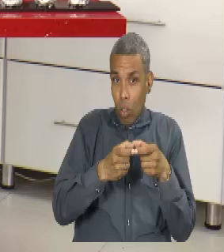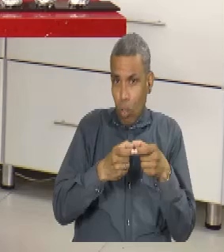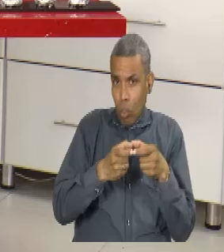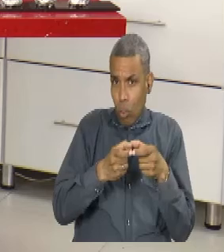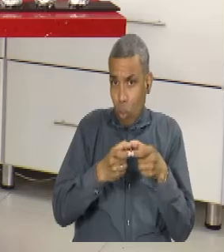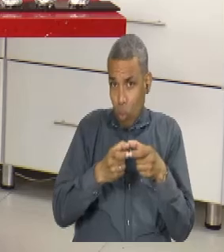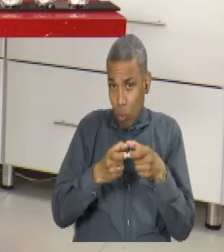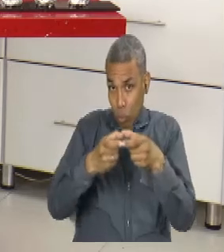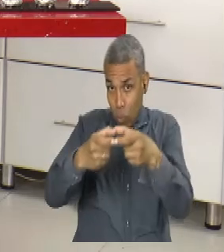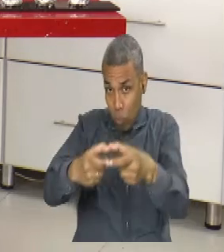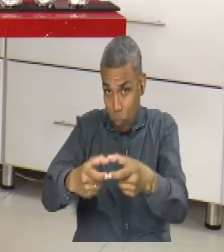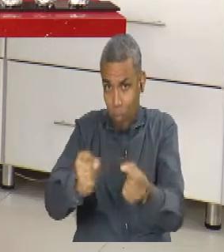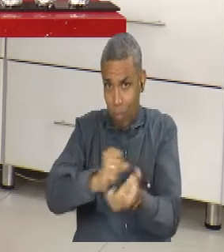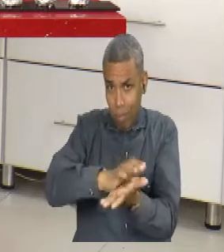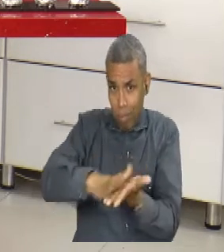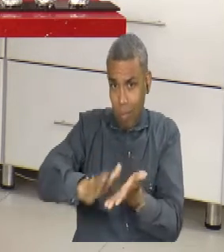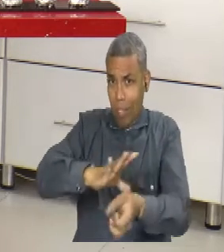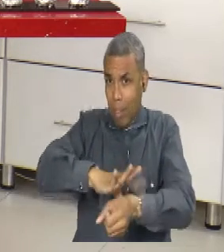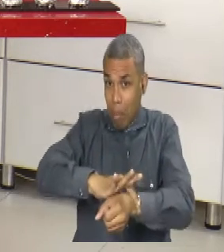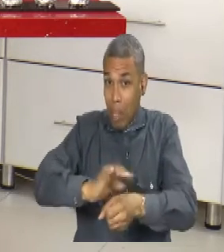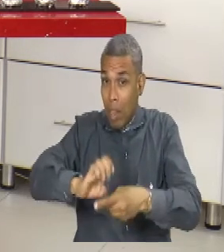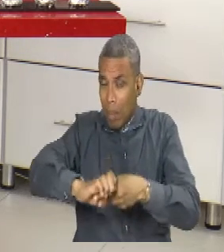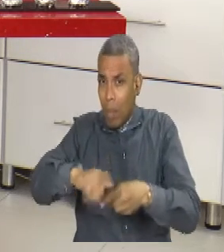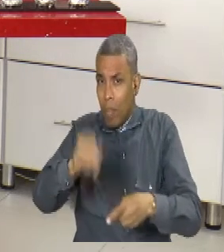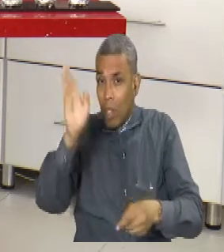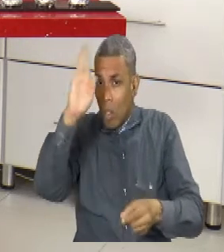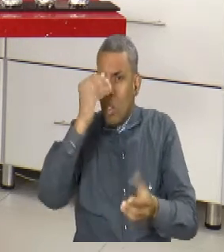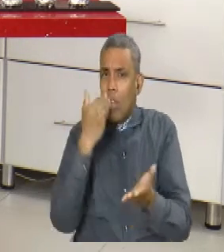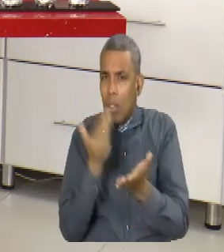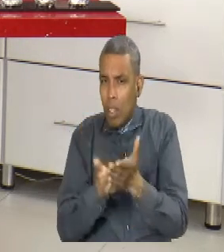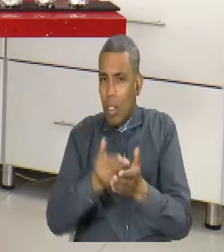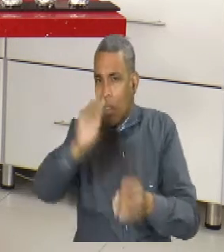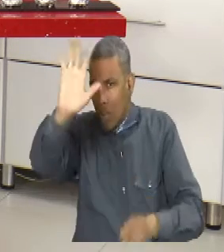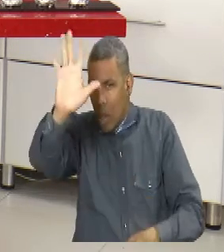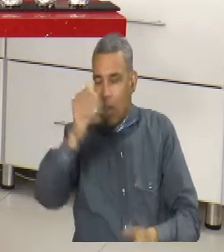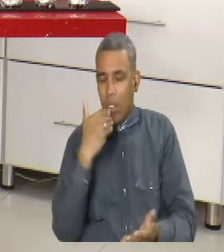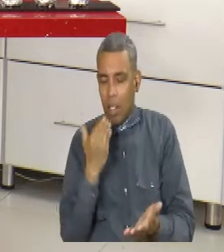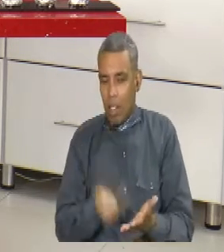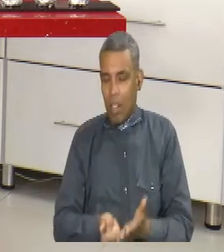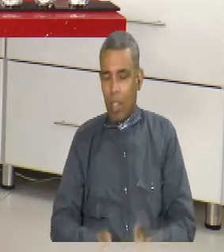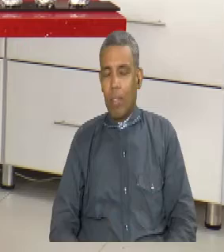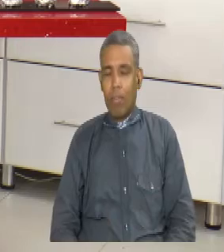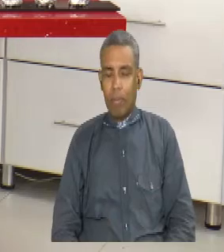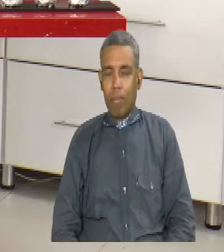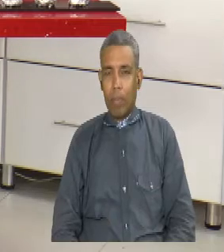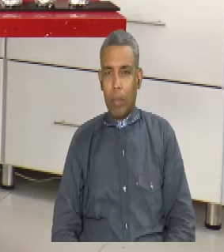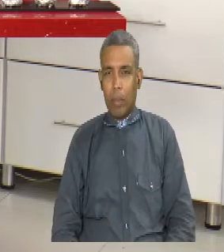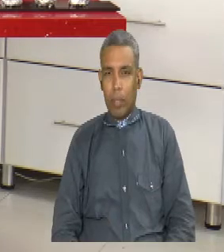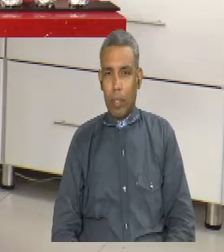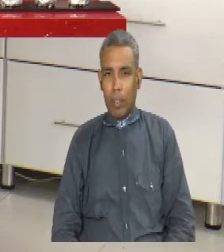ojitos? Bueno, Carlos, sí. Dios te bendiga. Bien. Felicidades, gracias. Por la consulta.